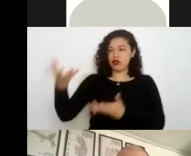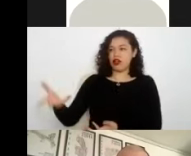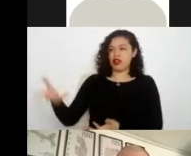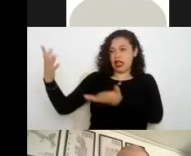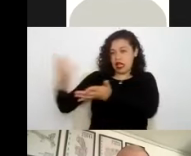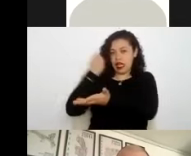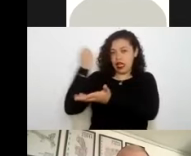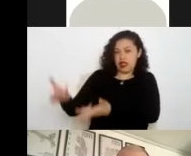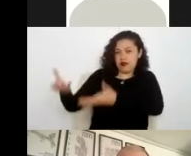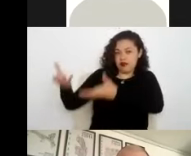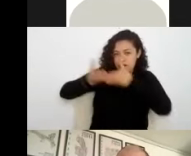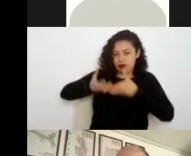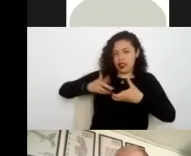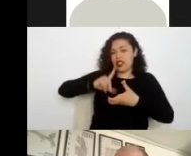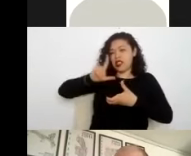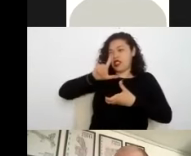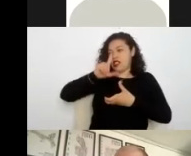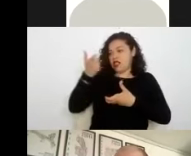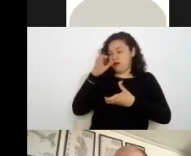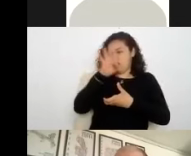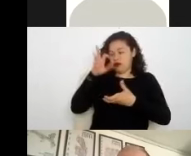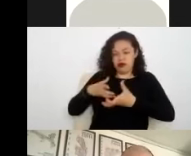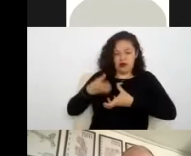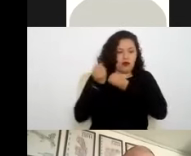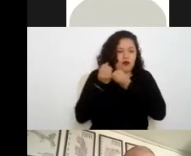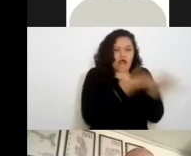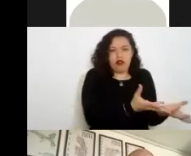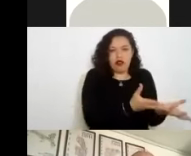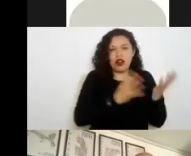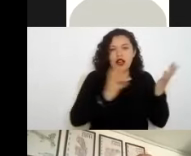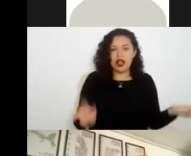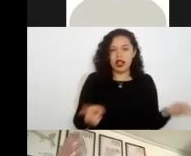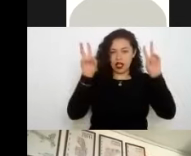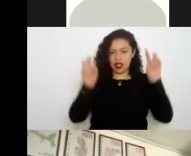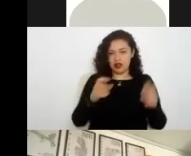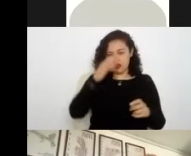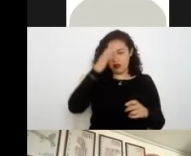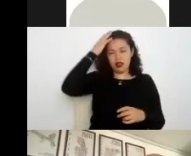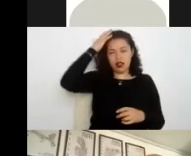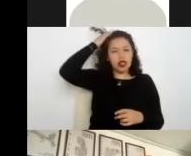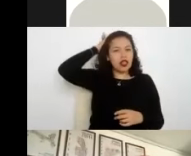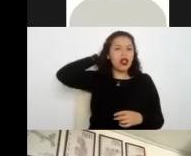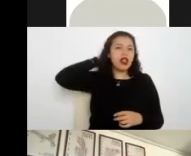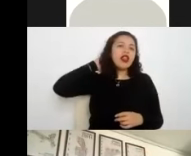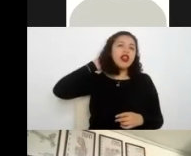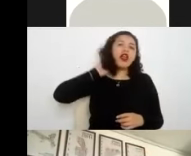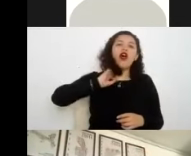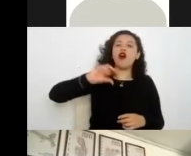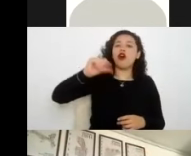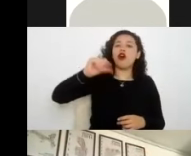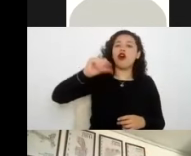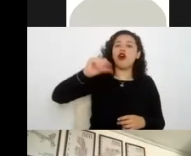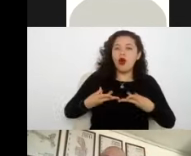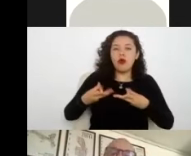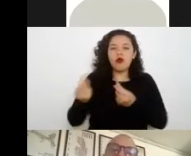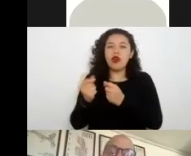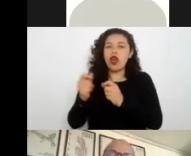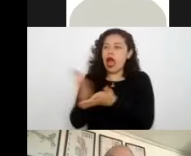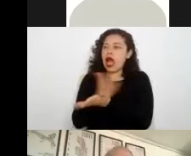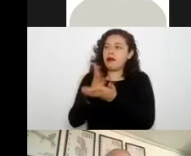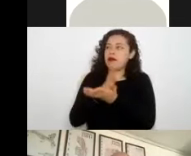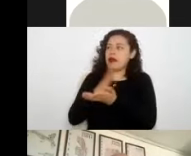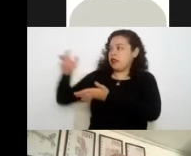sido un diferenciador que a ellos pues, les ha funcionado. Y todo el tema de overhead, de otros gastos, lo consiguen por aparte, entonces hacen